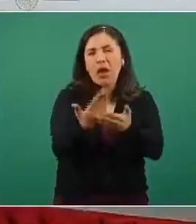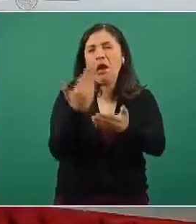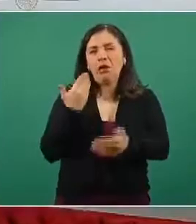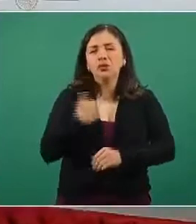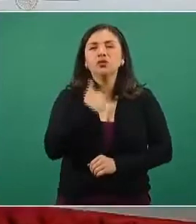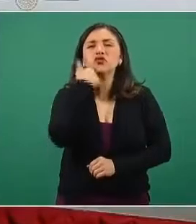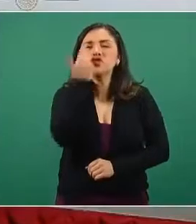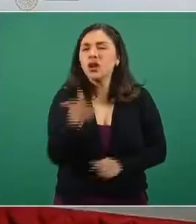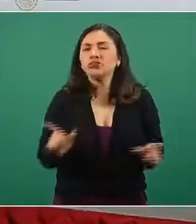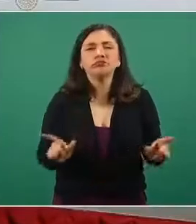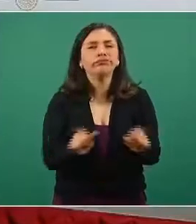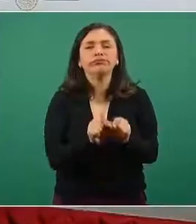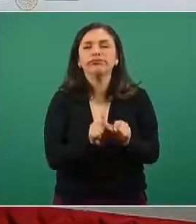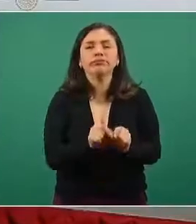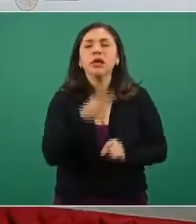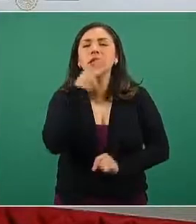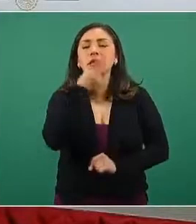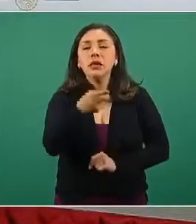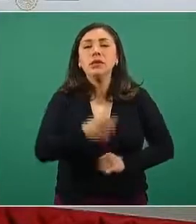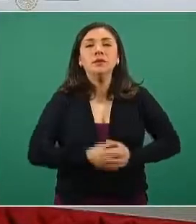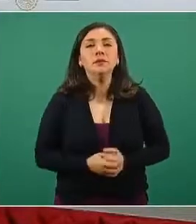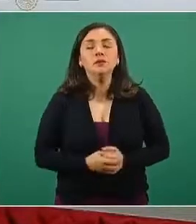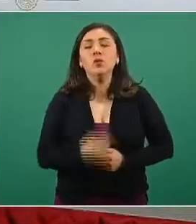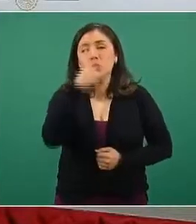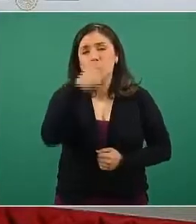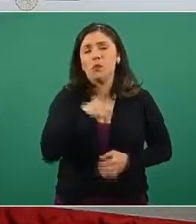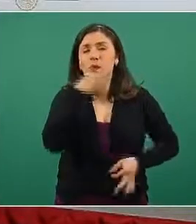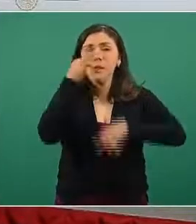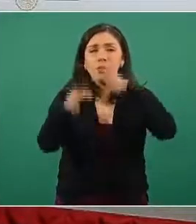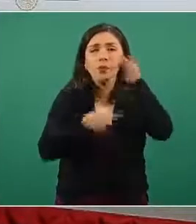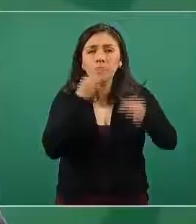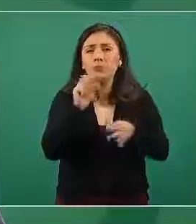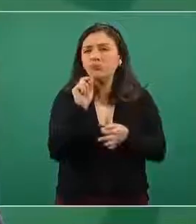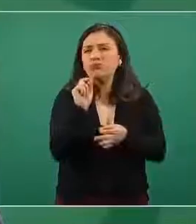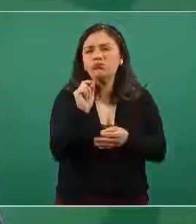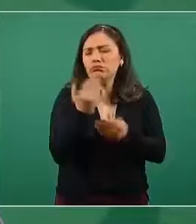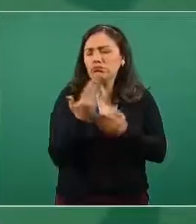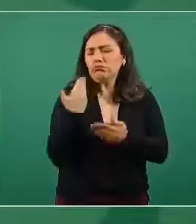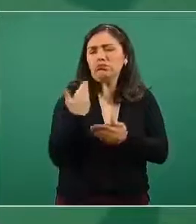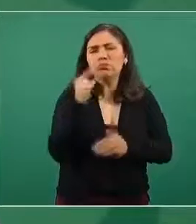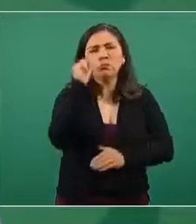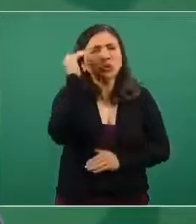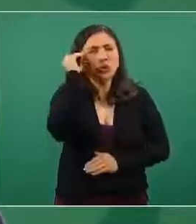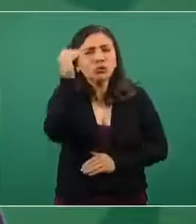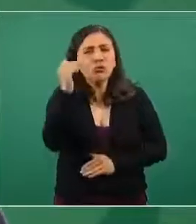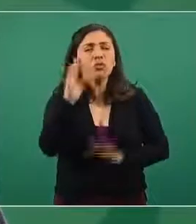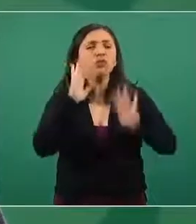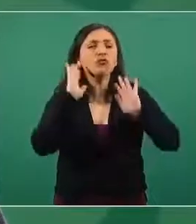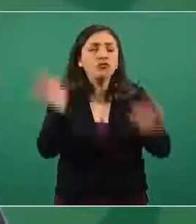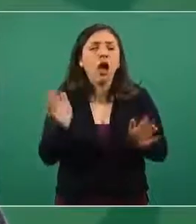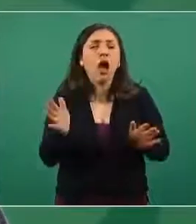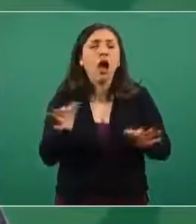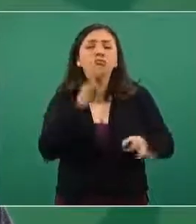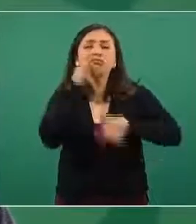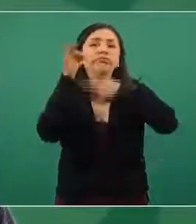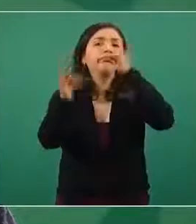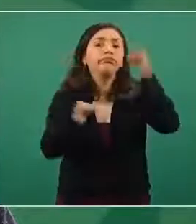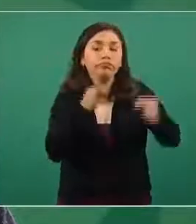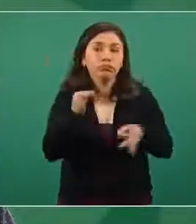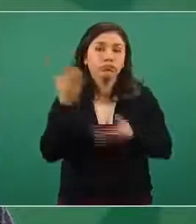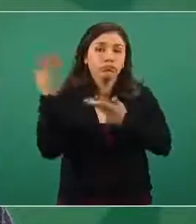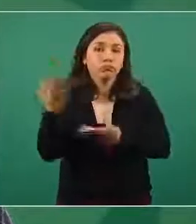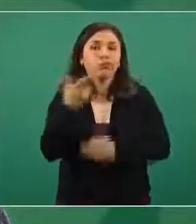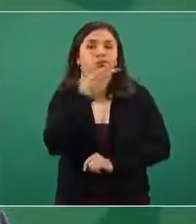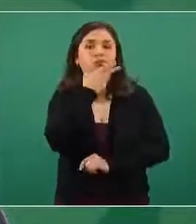queríamos solamente recalcar un anuncio que hace unos pocos minutos hizo de manera directa